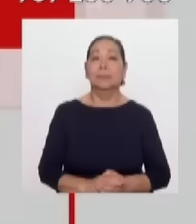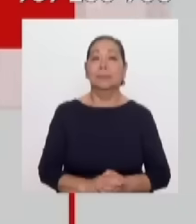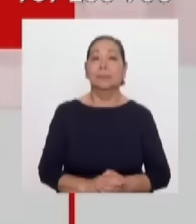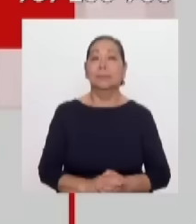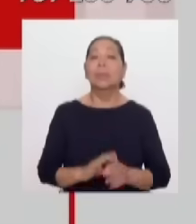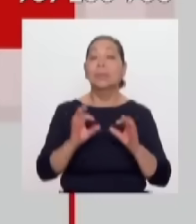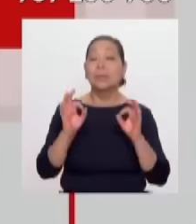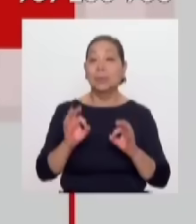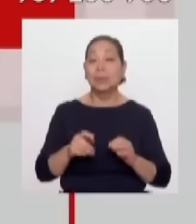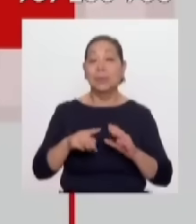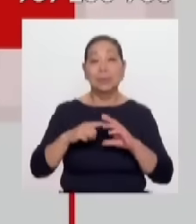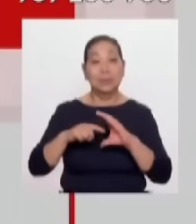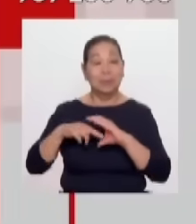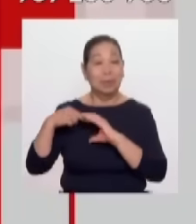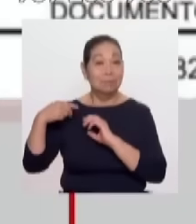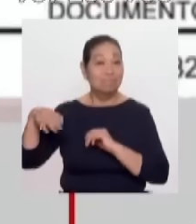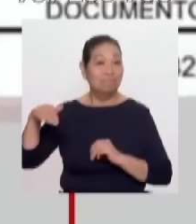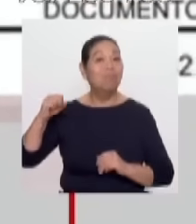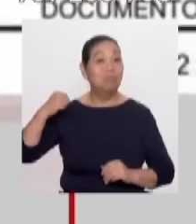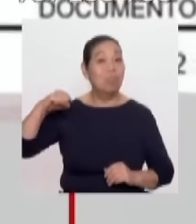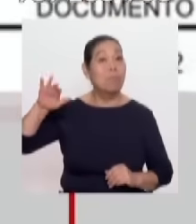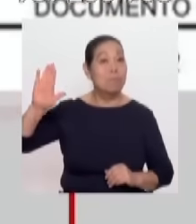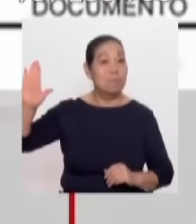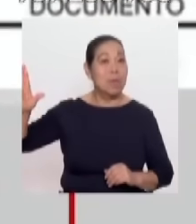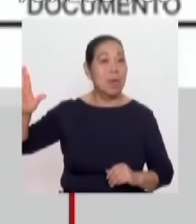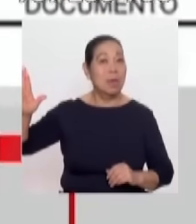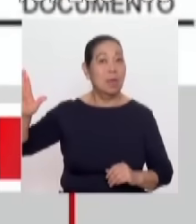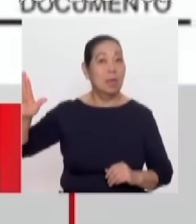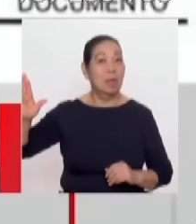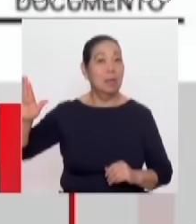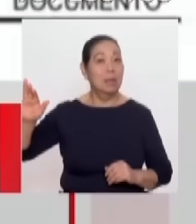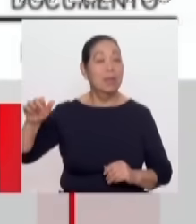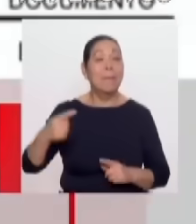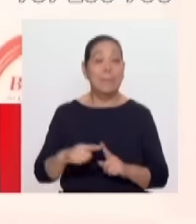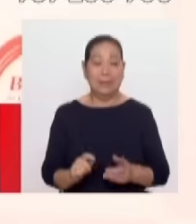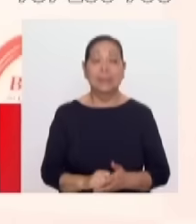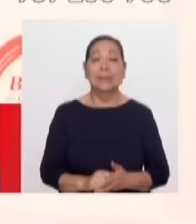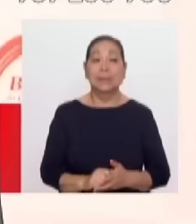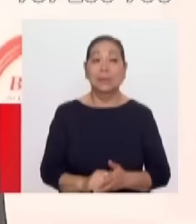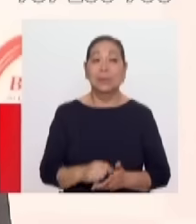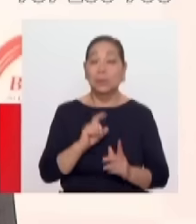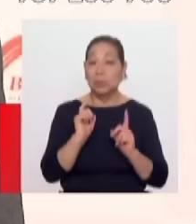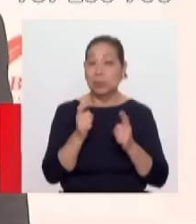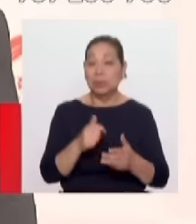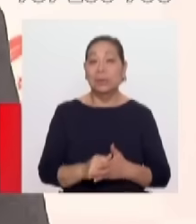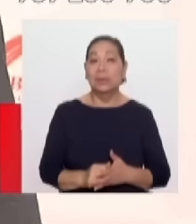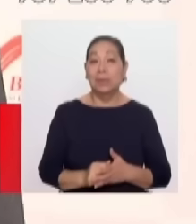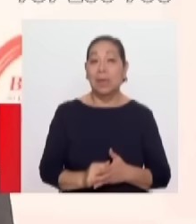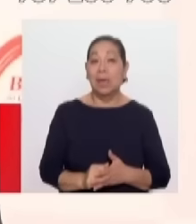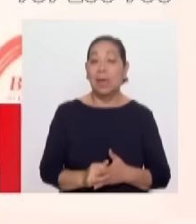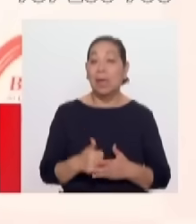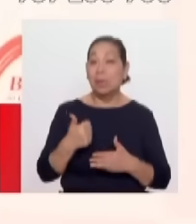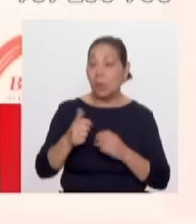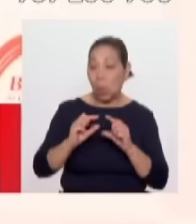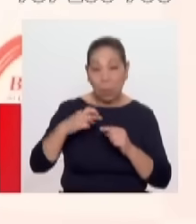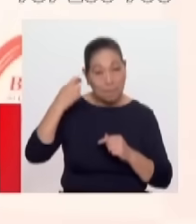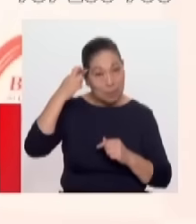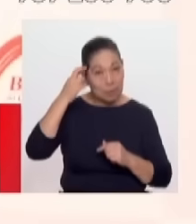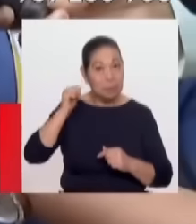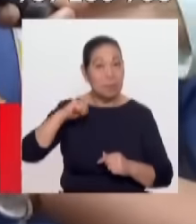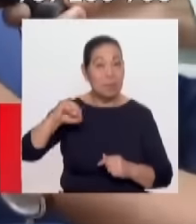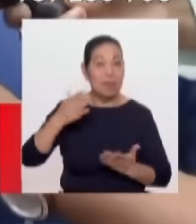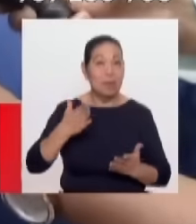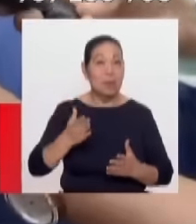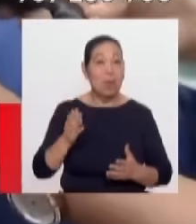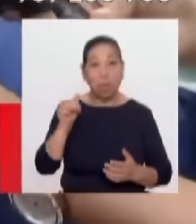Se confirmó su salida del país a través de su movimiento migratorio. La congresista de Avanza País, Patricia Chirinos, viajó a